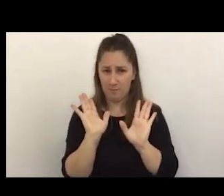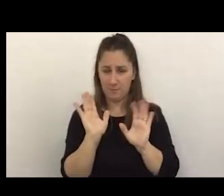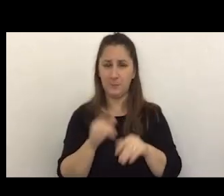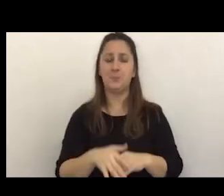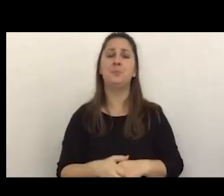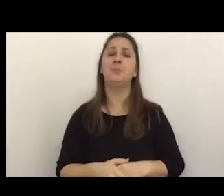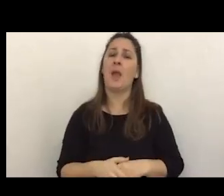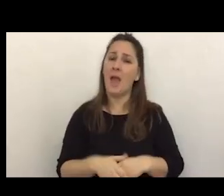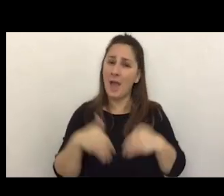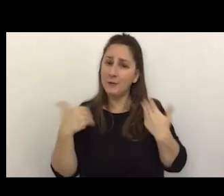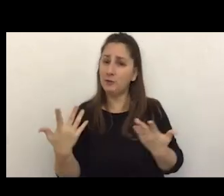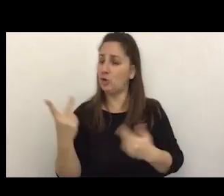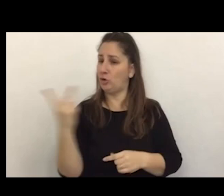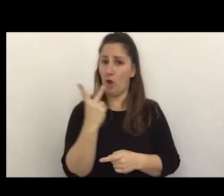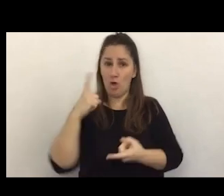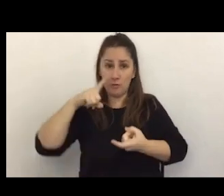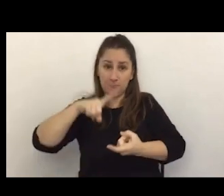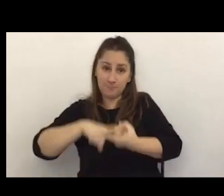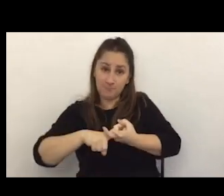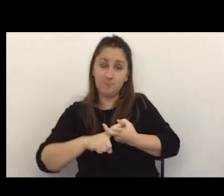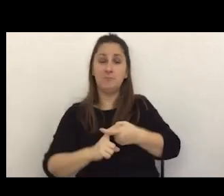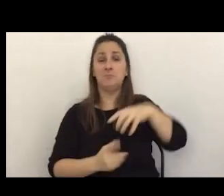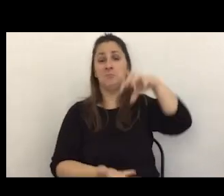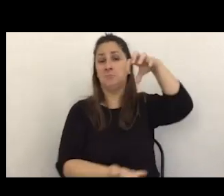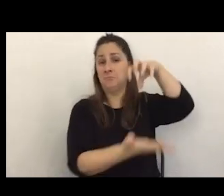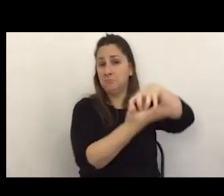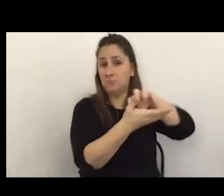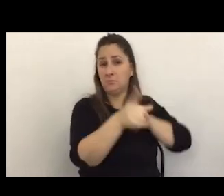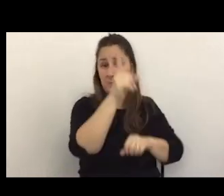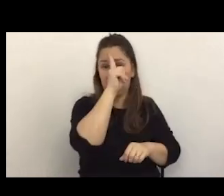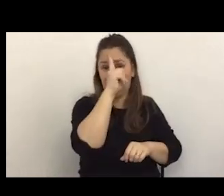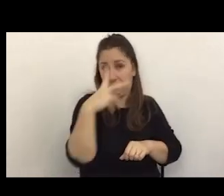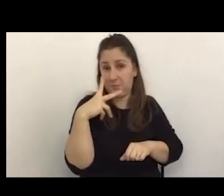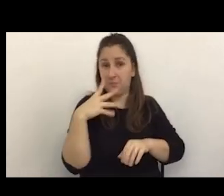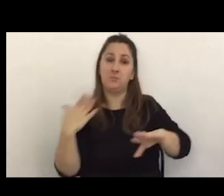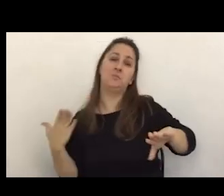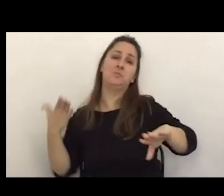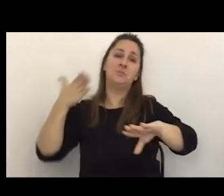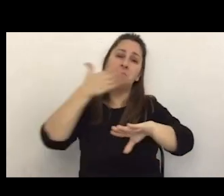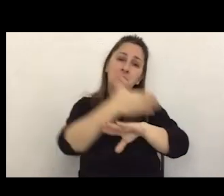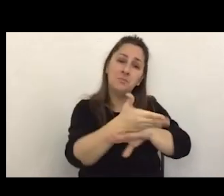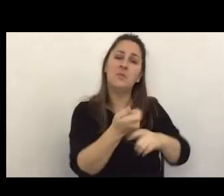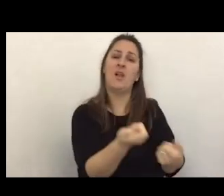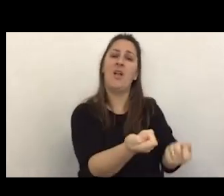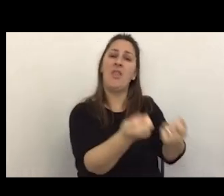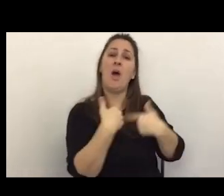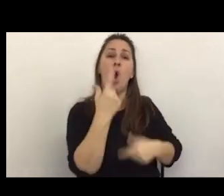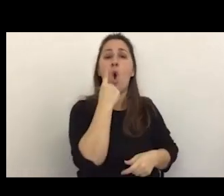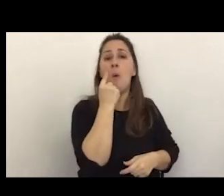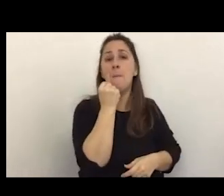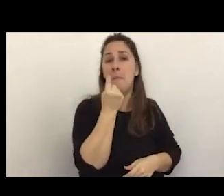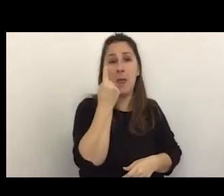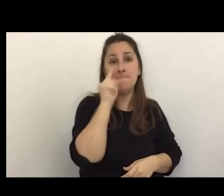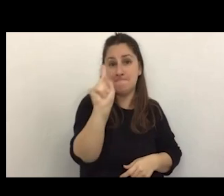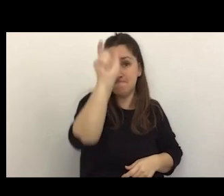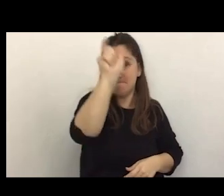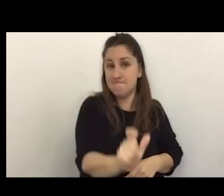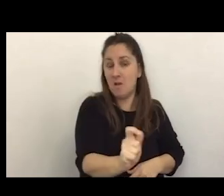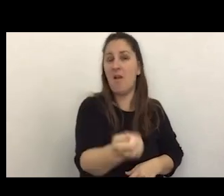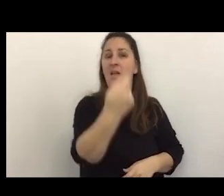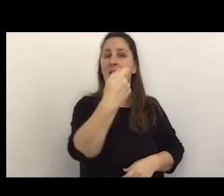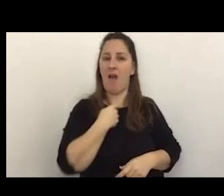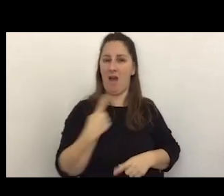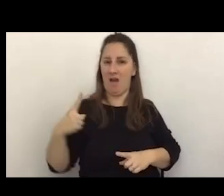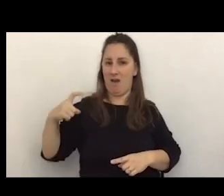Concurro con mi mujer a una clínica y obtengo material genético de un varón para que mi mujer